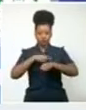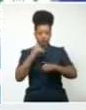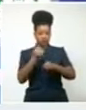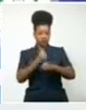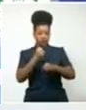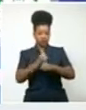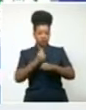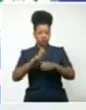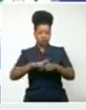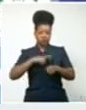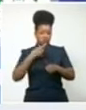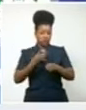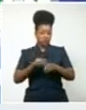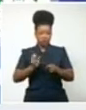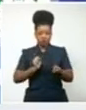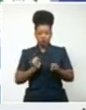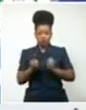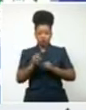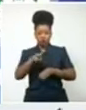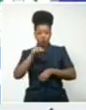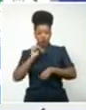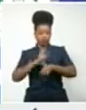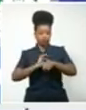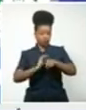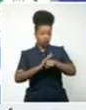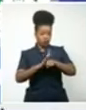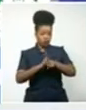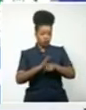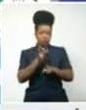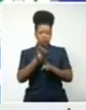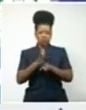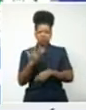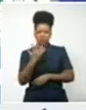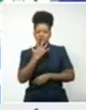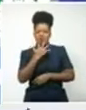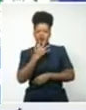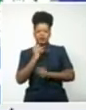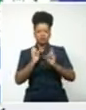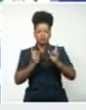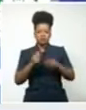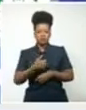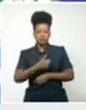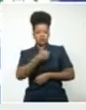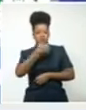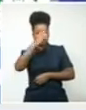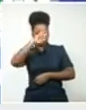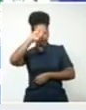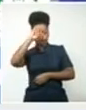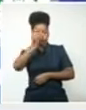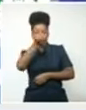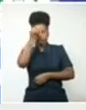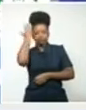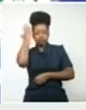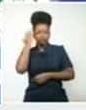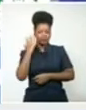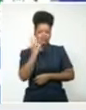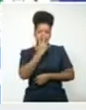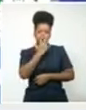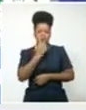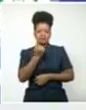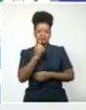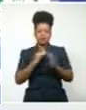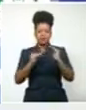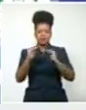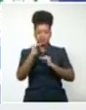Prevención y el Control del Nuevo Coronavirus, encabezado por el presidente de la República de Cuba, Miguel Díaz-Canel Bermúdez, y el primer ministro Manuel Marrero